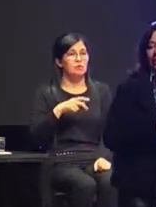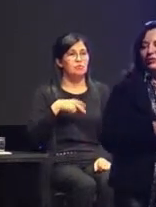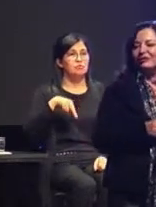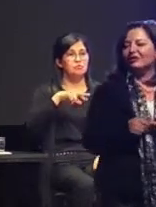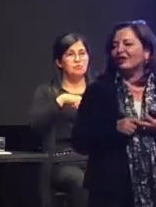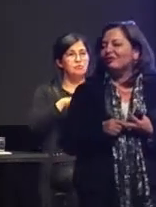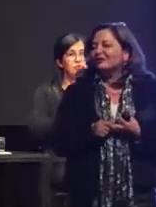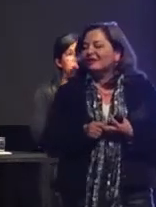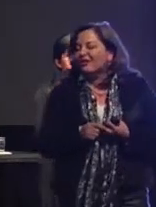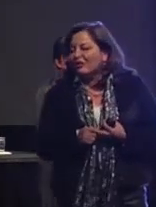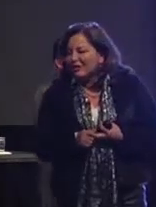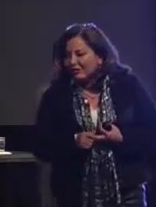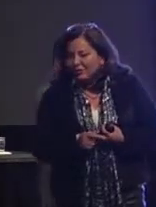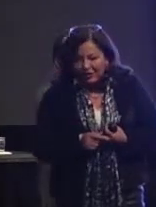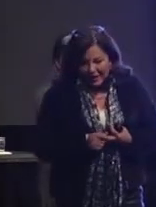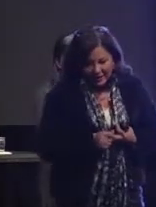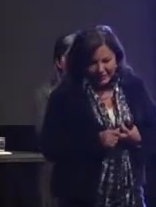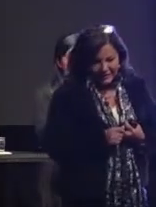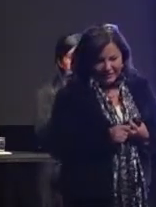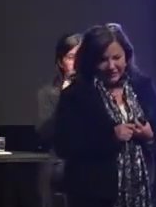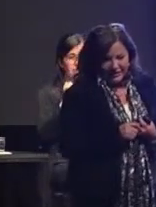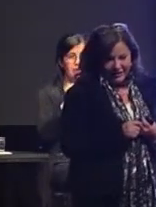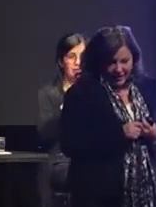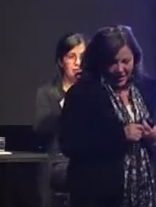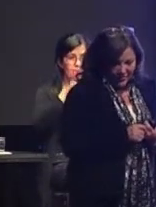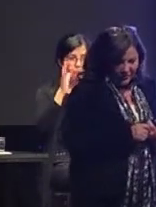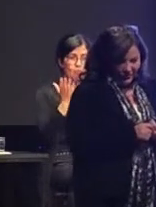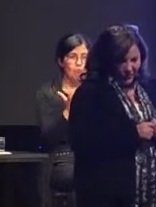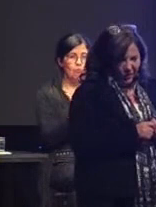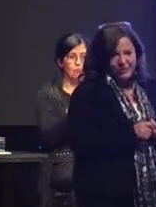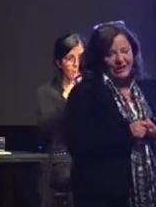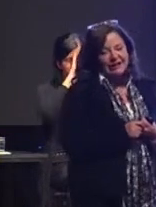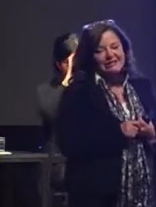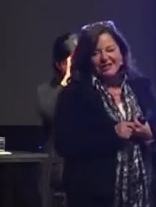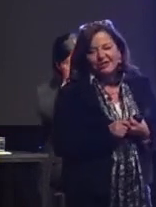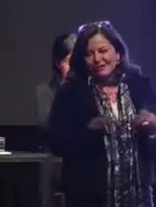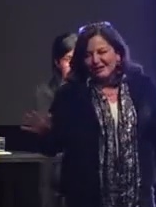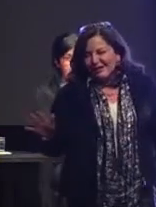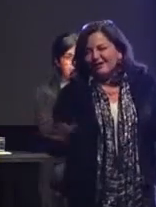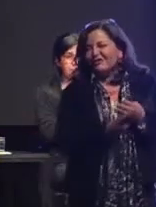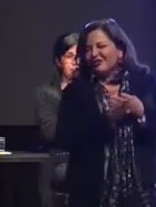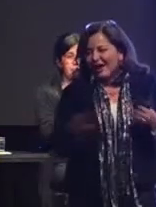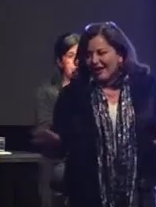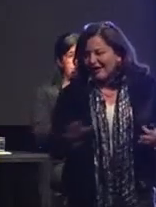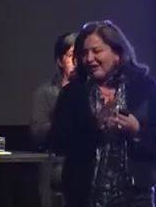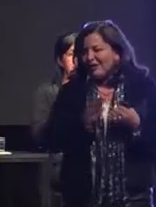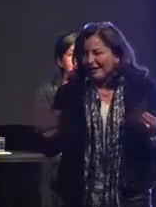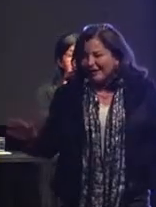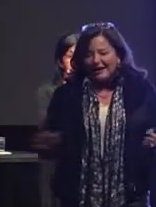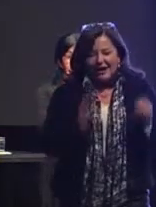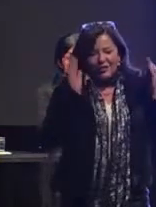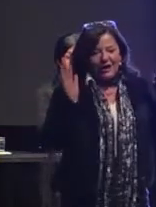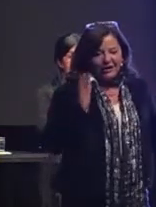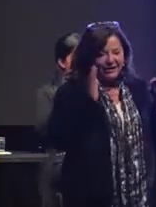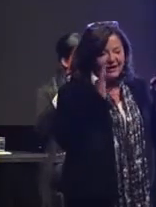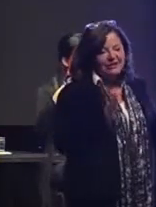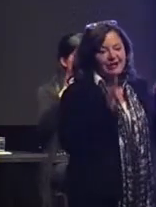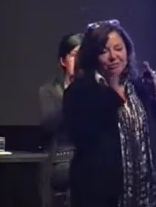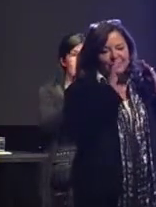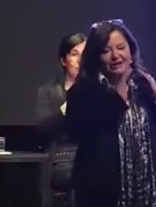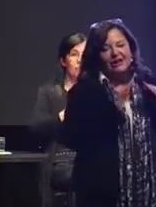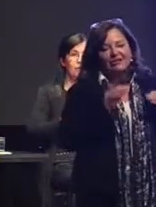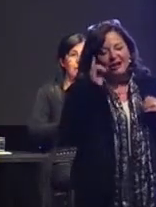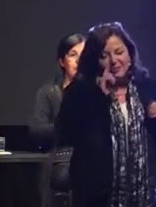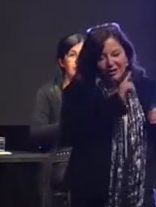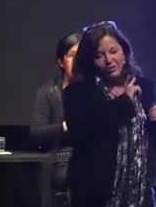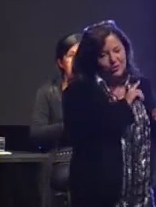representamos el 70% de la fuerza de trabajo a nivel mundial. ¿Ya? O sea, sí o sí, donde hay, en cualquier lado que haya